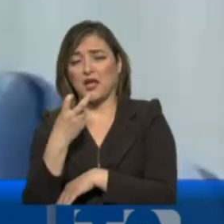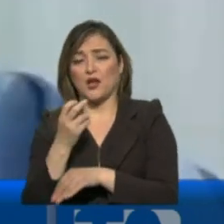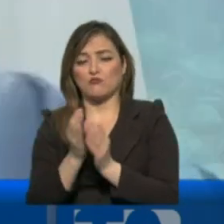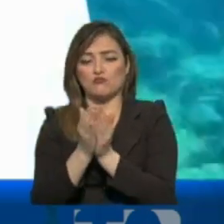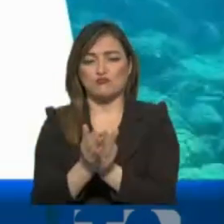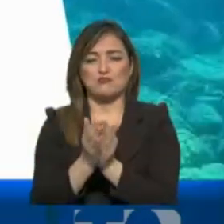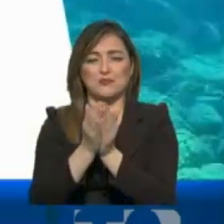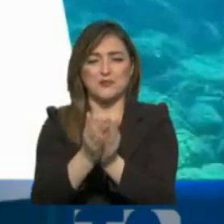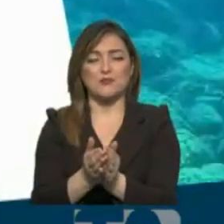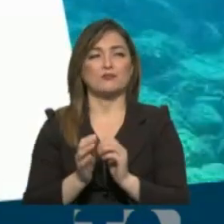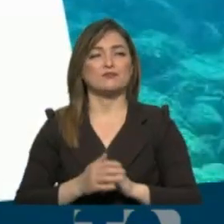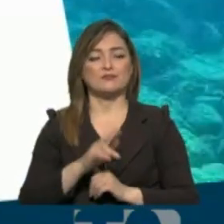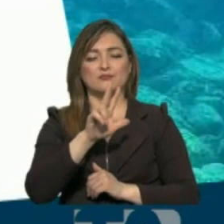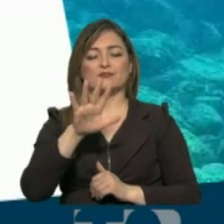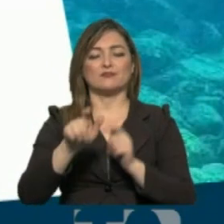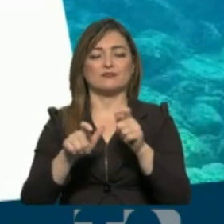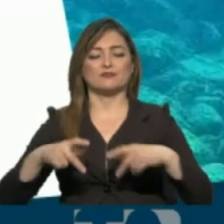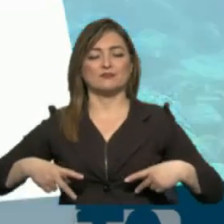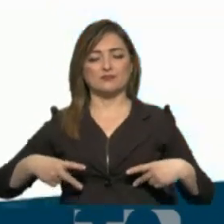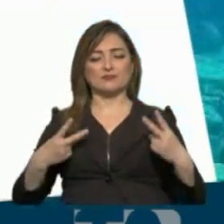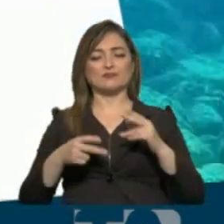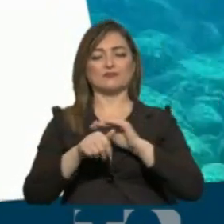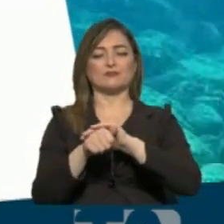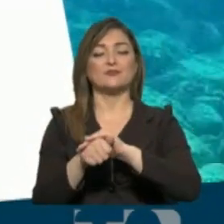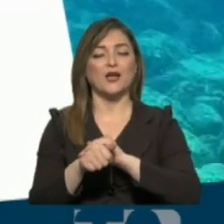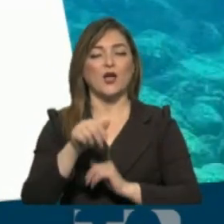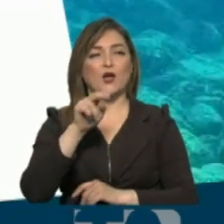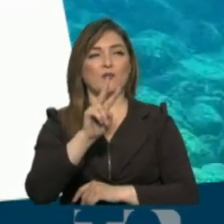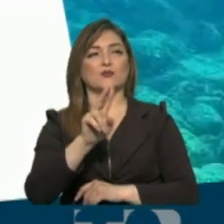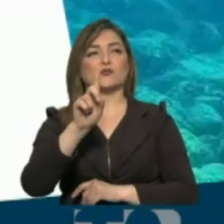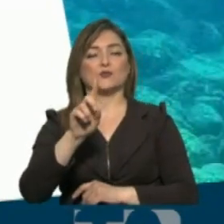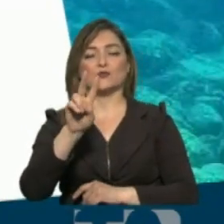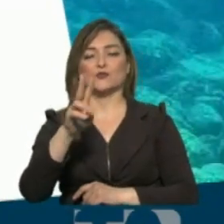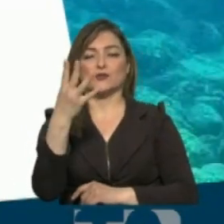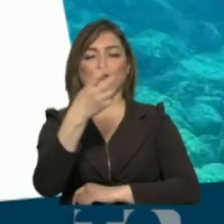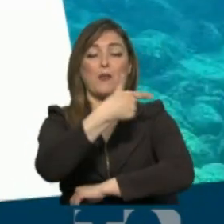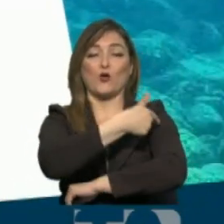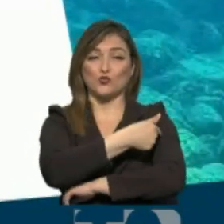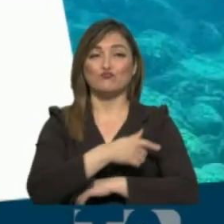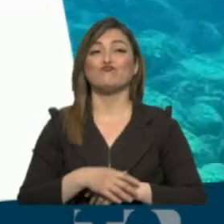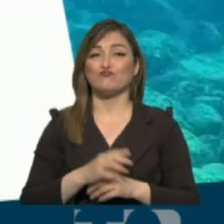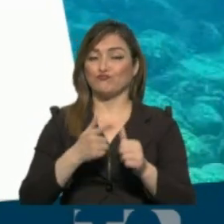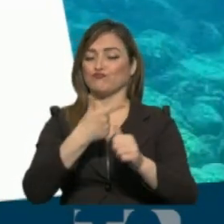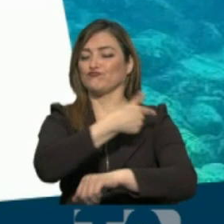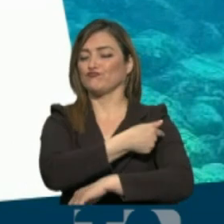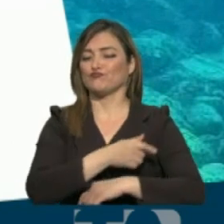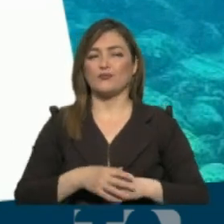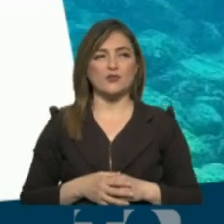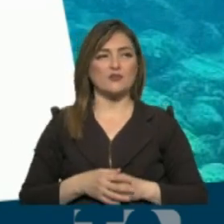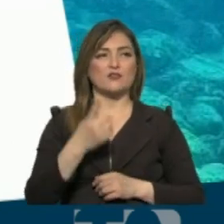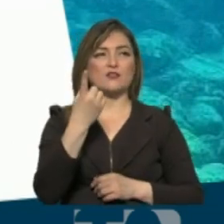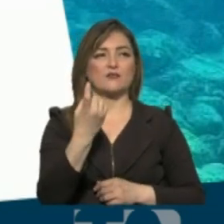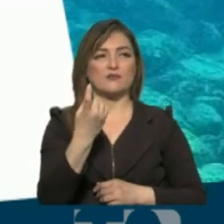cruceros navegables. De los 35.000 habitantes de Galápagos, 21.214 ya han sido vacunados con la primera dosis y